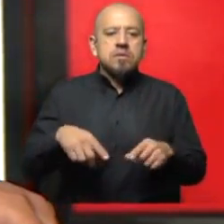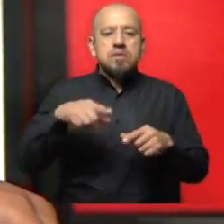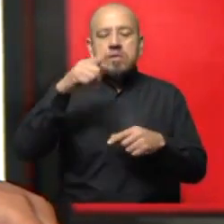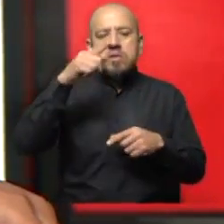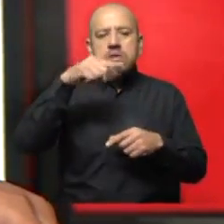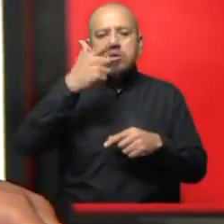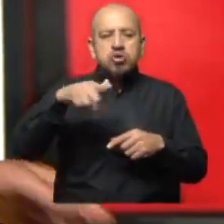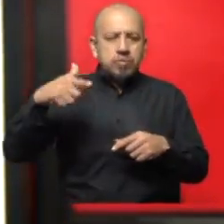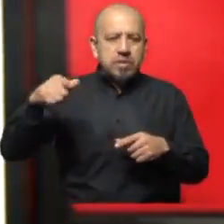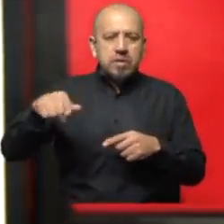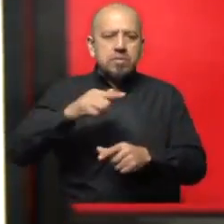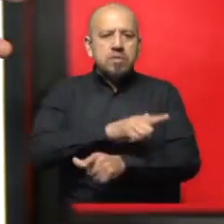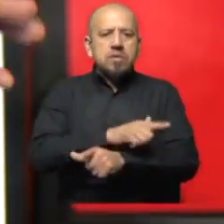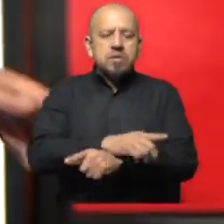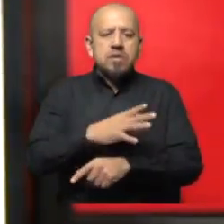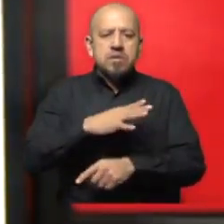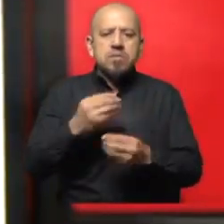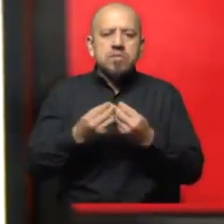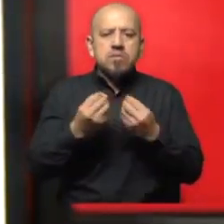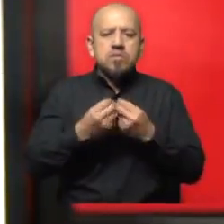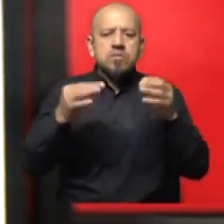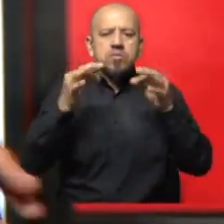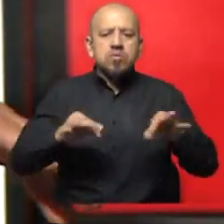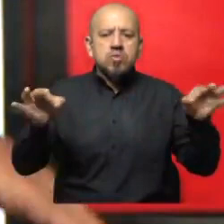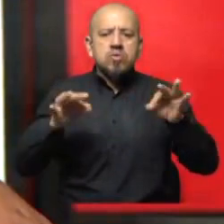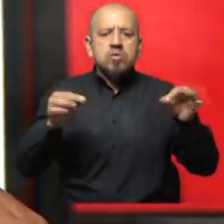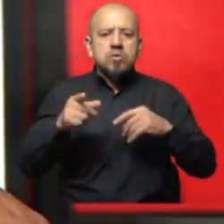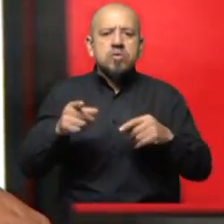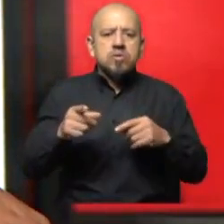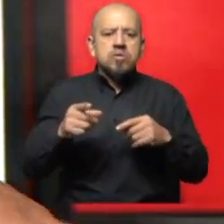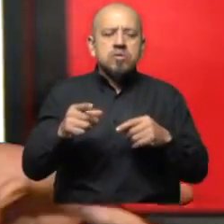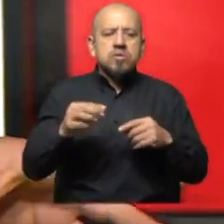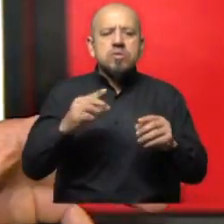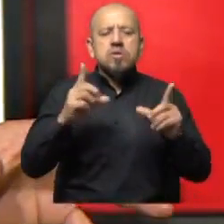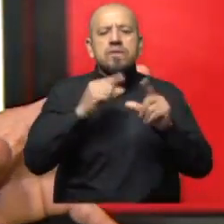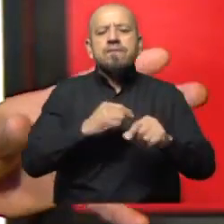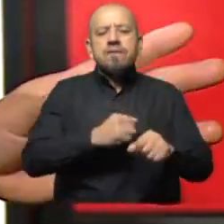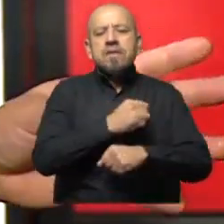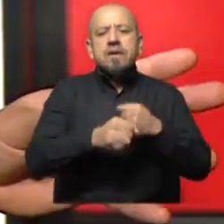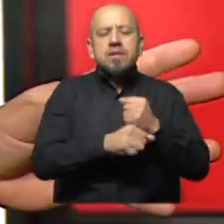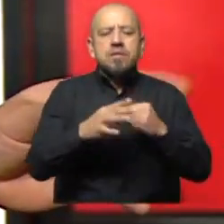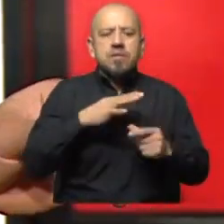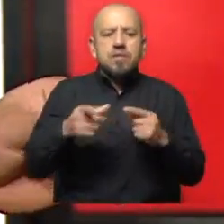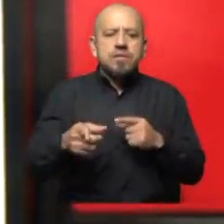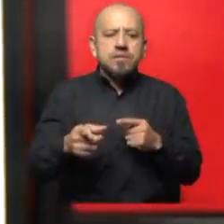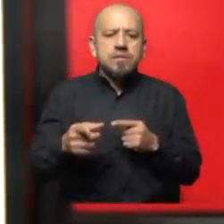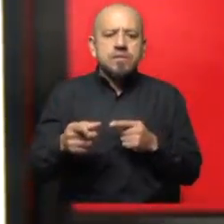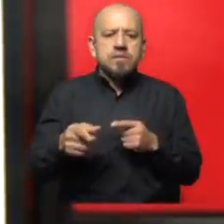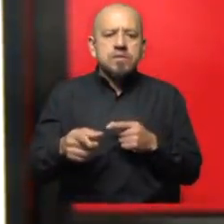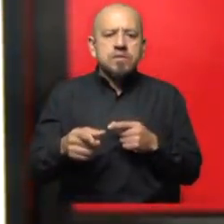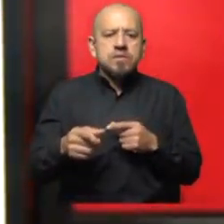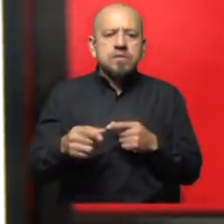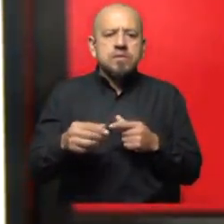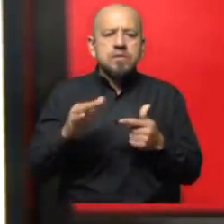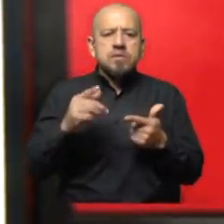hoy había mucho músico y siempre había ponerlos los fines de año sale una banda que se armaban esté con el mosquito